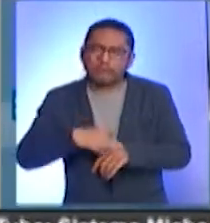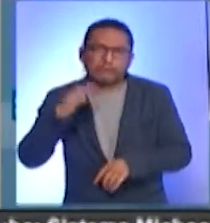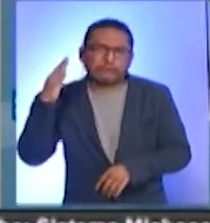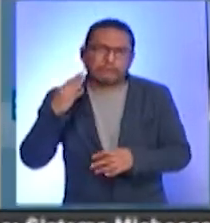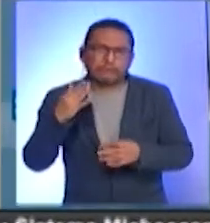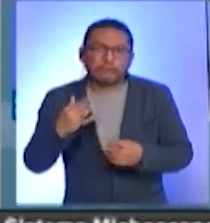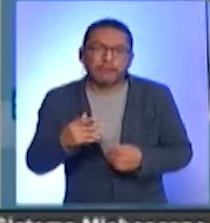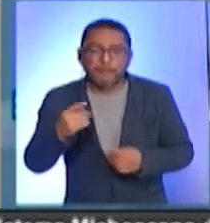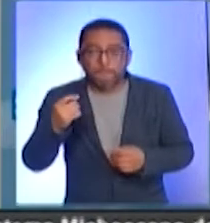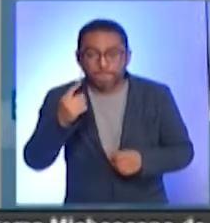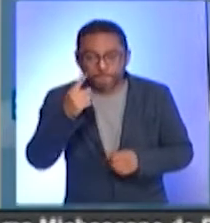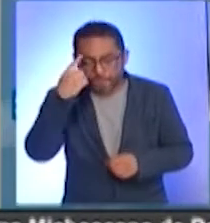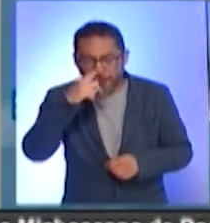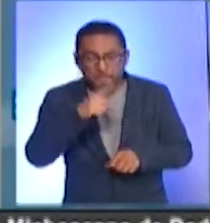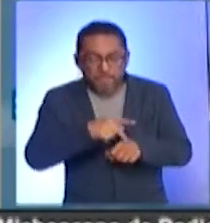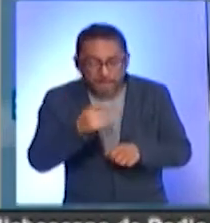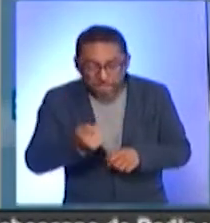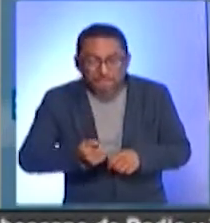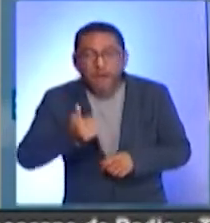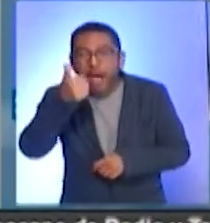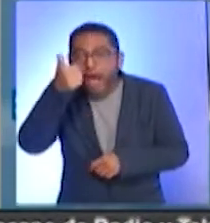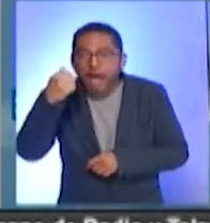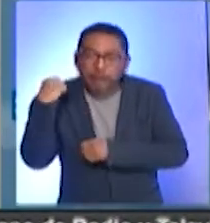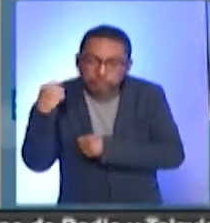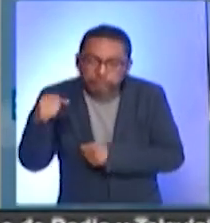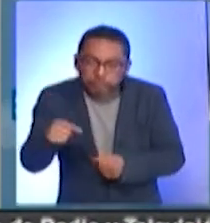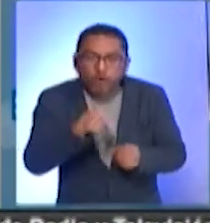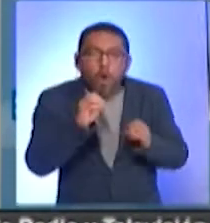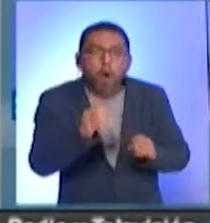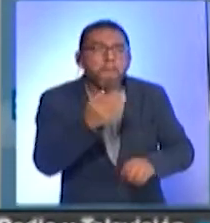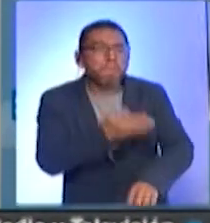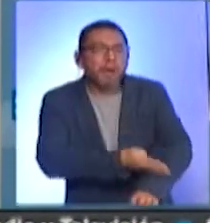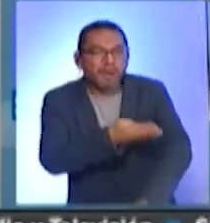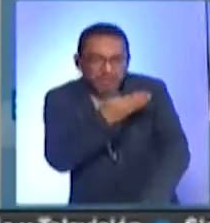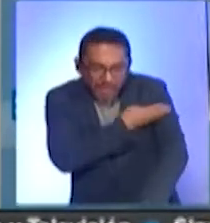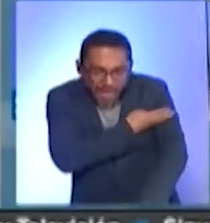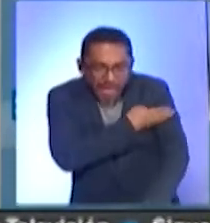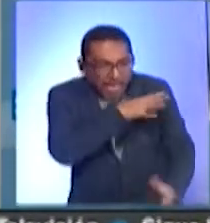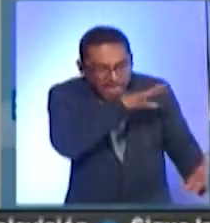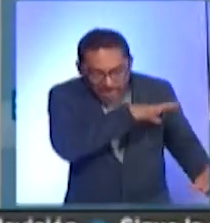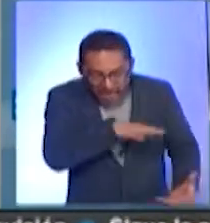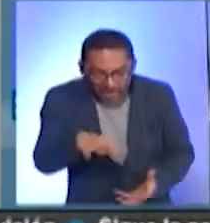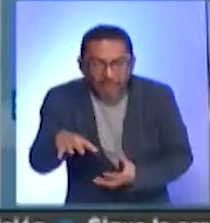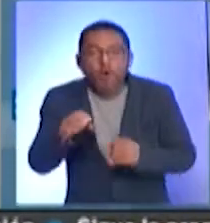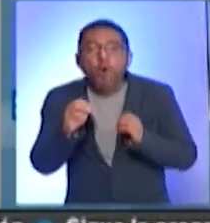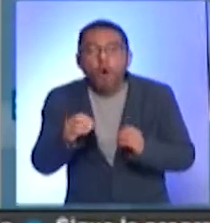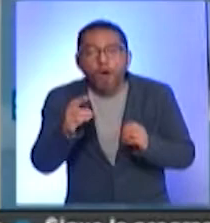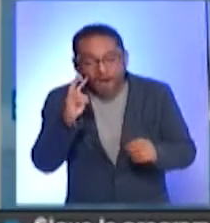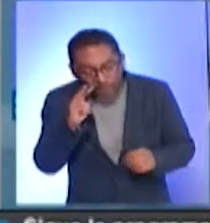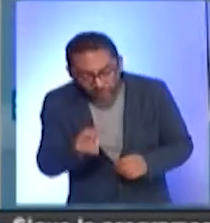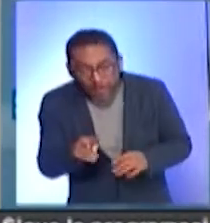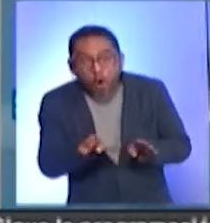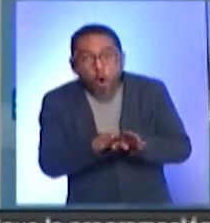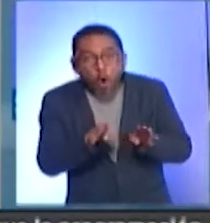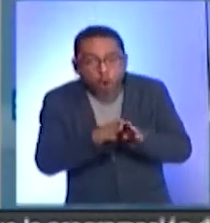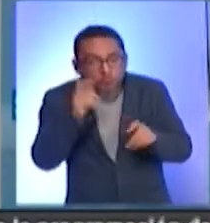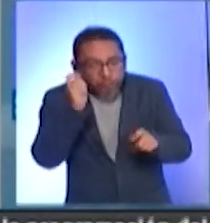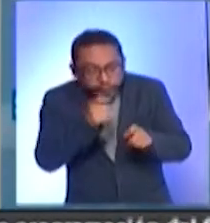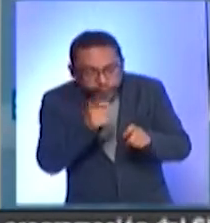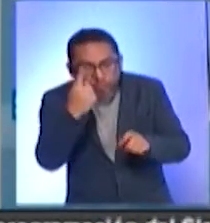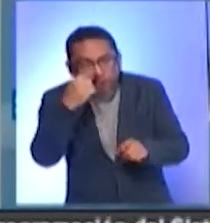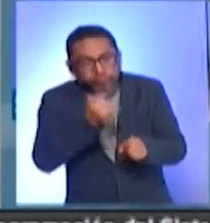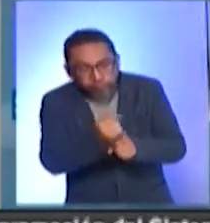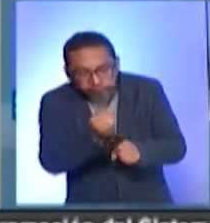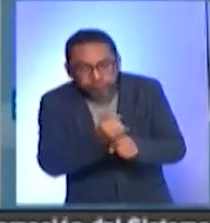primera piedra que reconoce no un pedazo de madera que se recoge y vela luego plasmada en todas